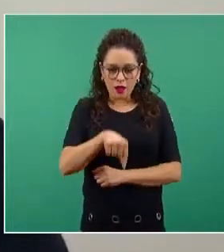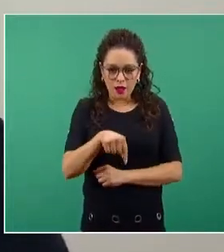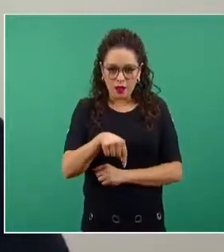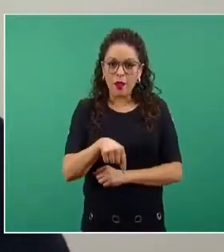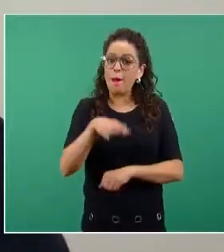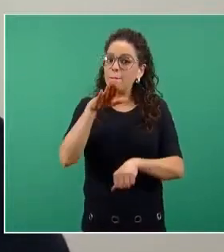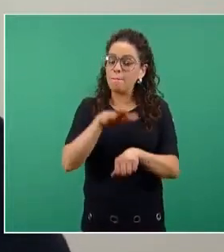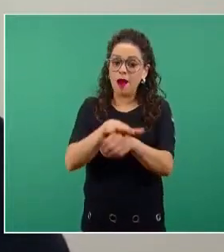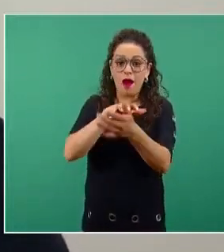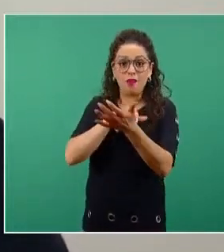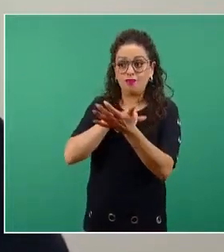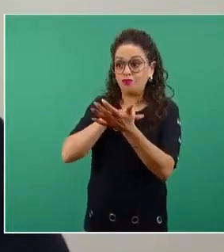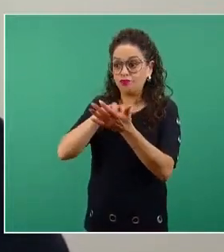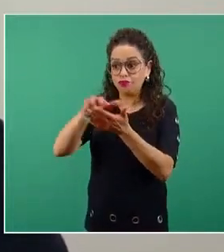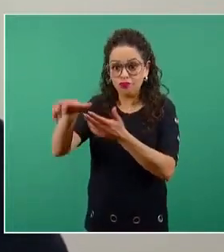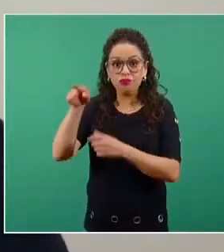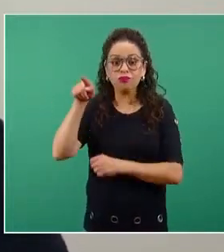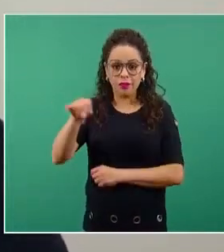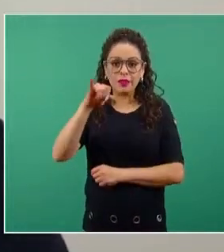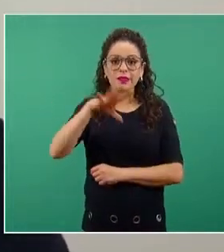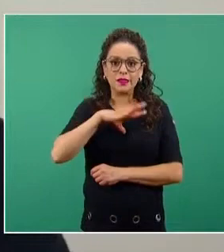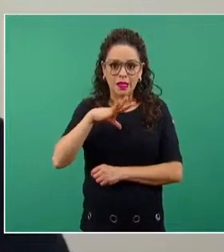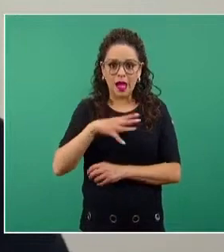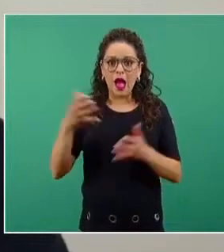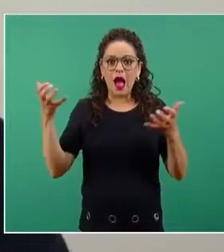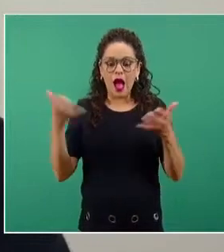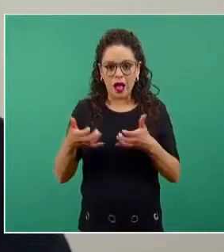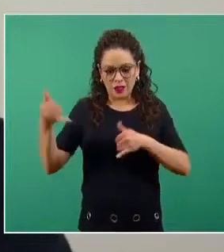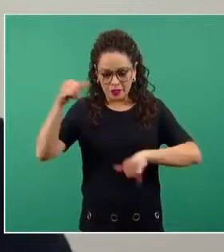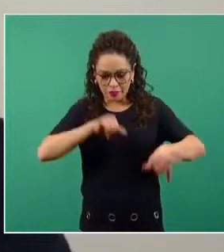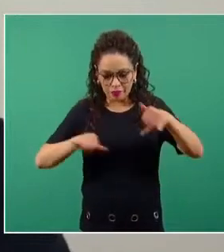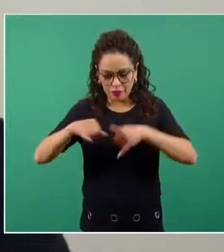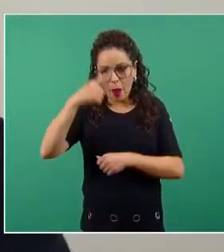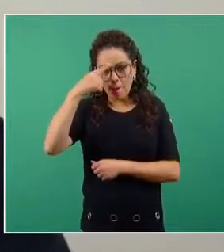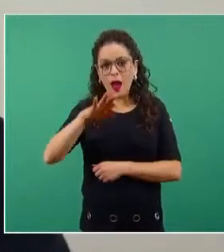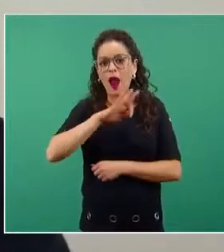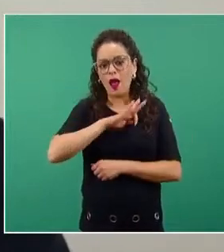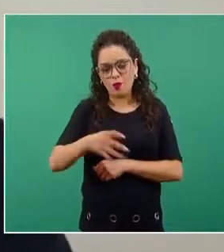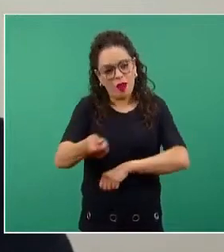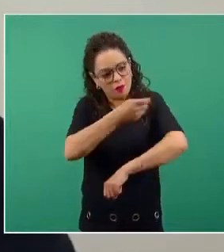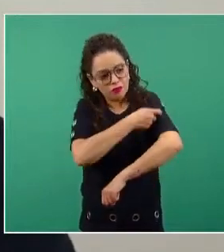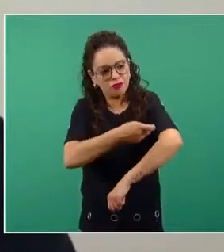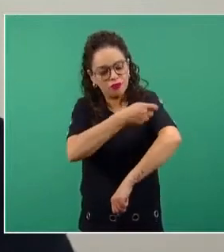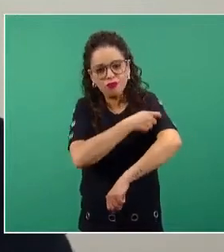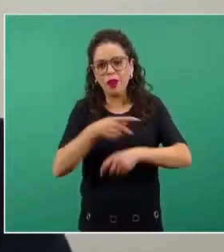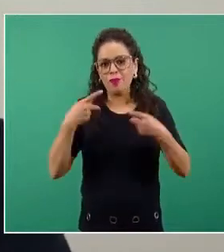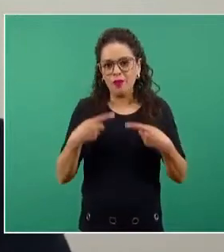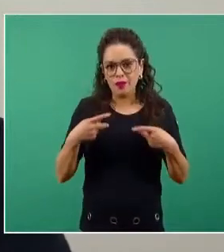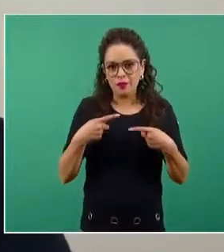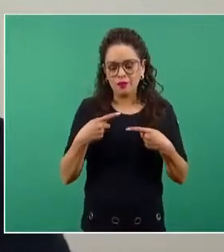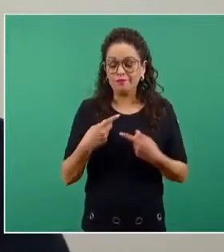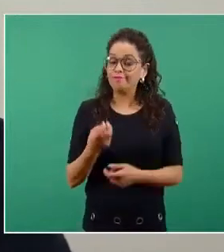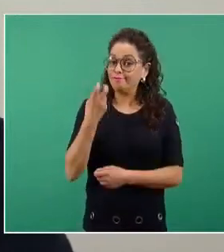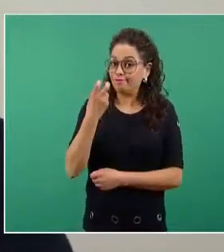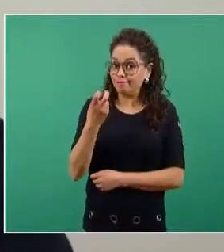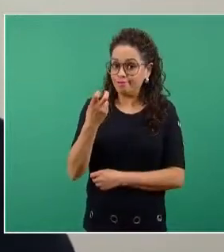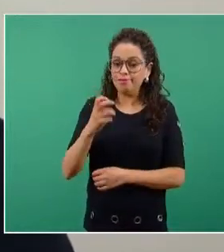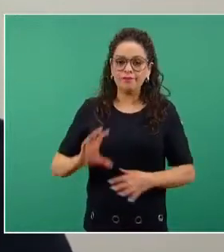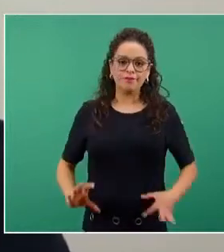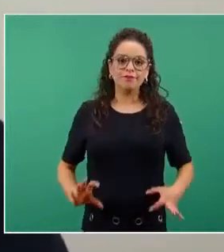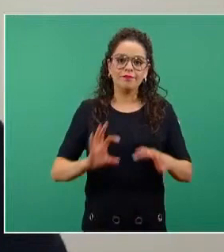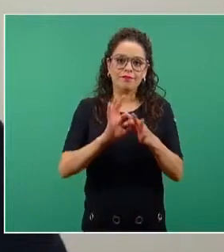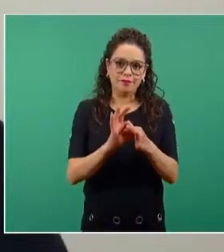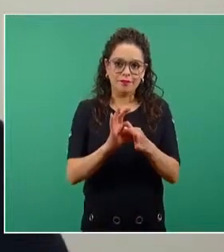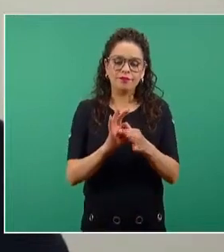vacuna que ha tenido disponibilidad para su aplicación. Entonces, es más bien también un tema relacionado a